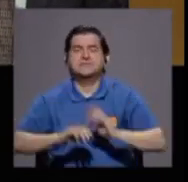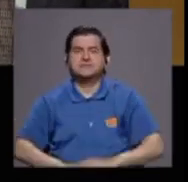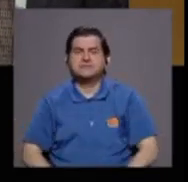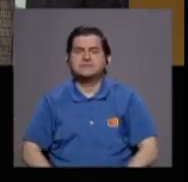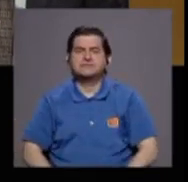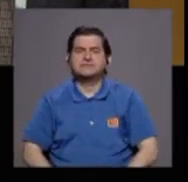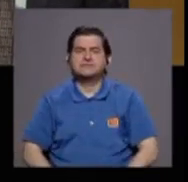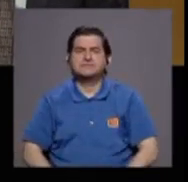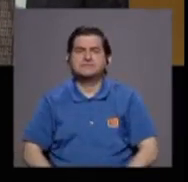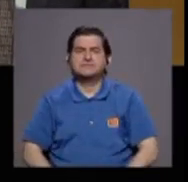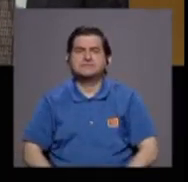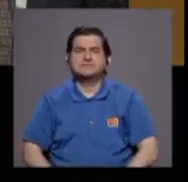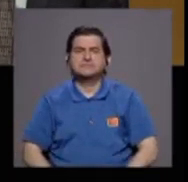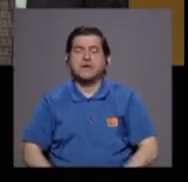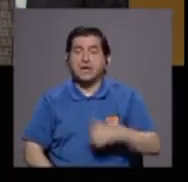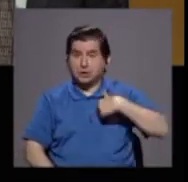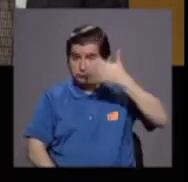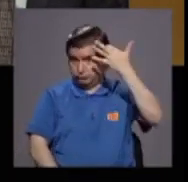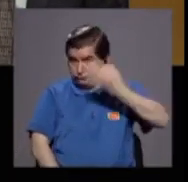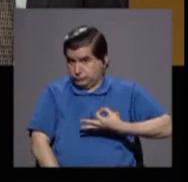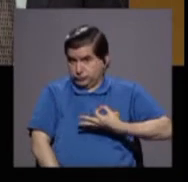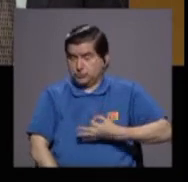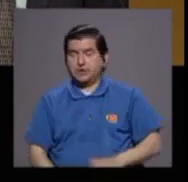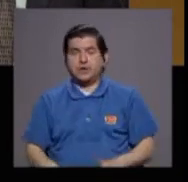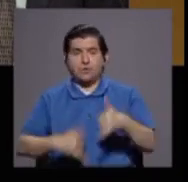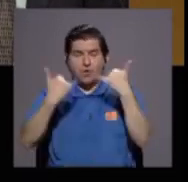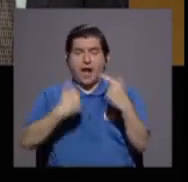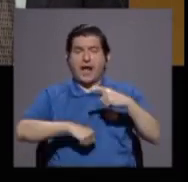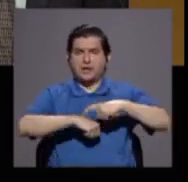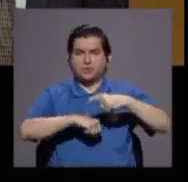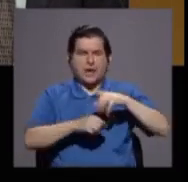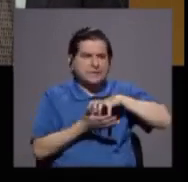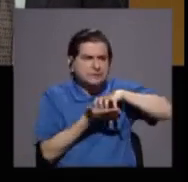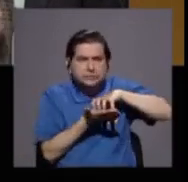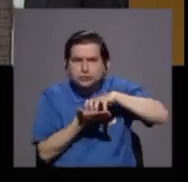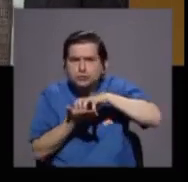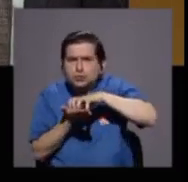y me parece que en estos momentos de